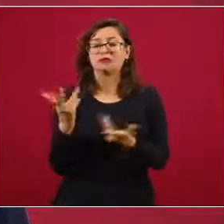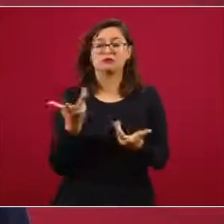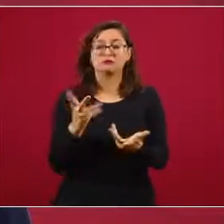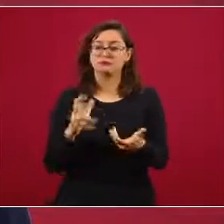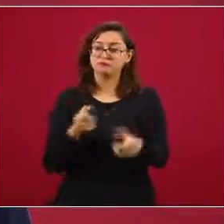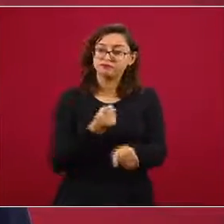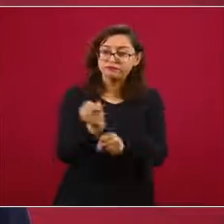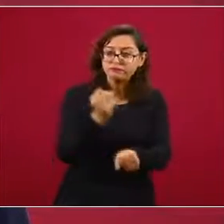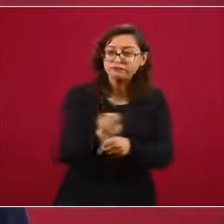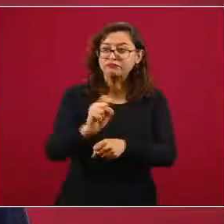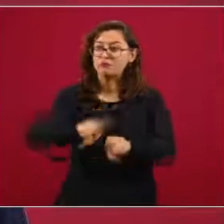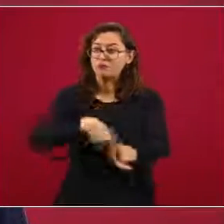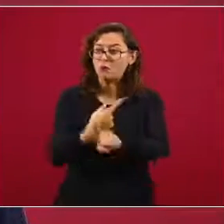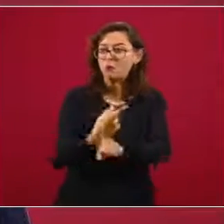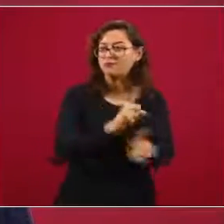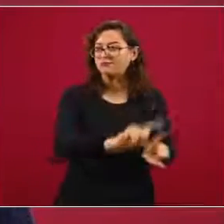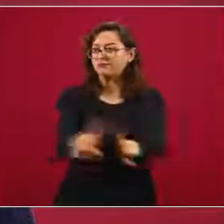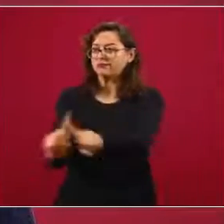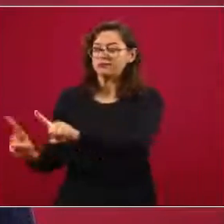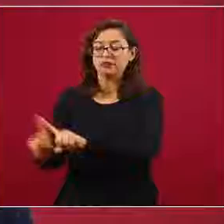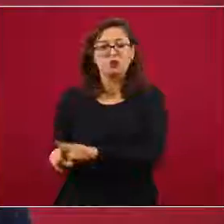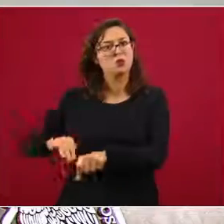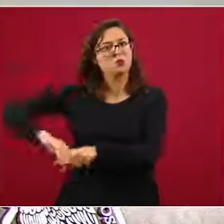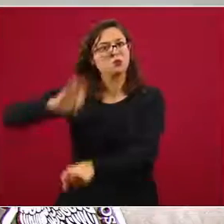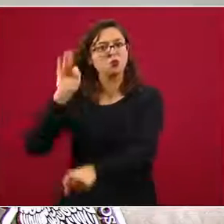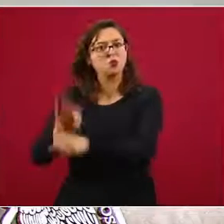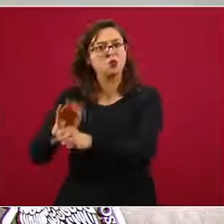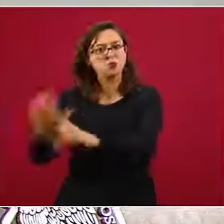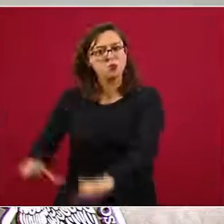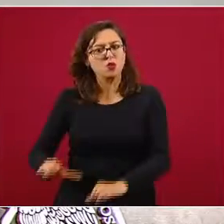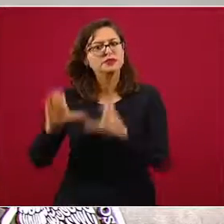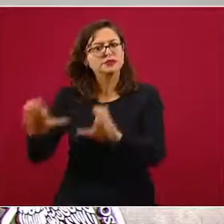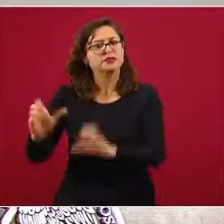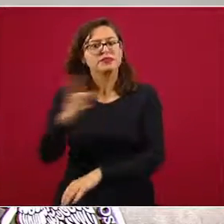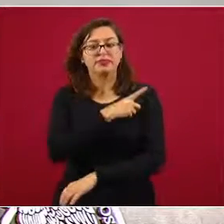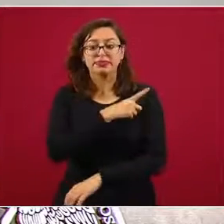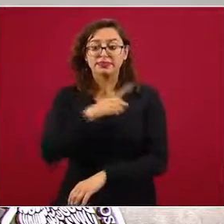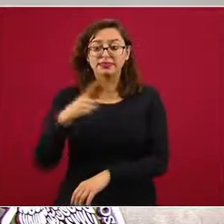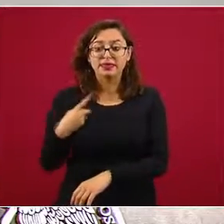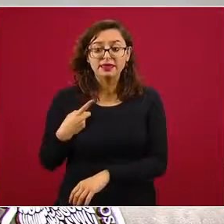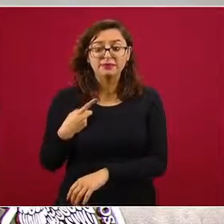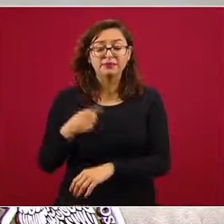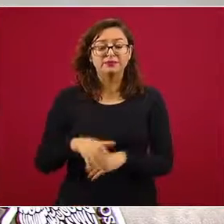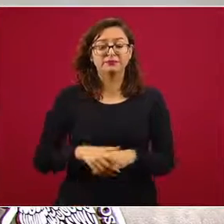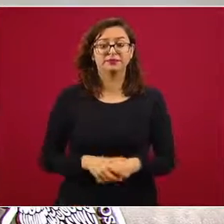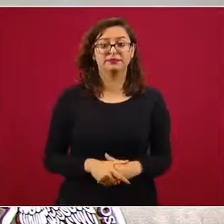violaciones. Es un caso que se viene